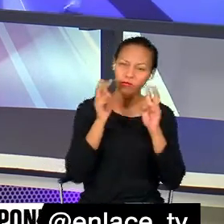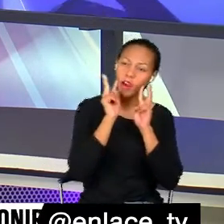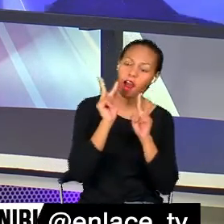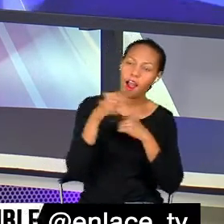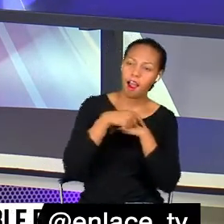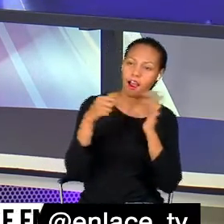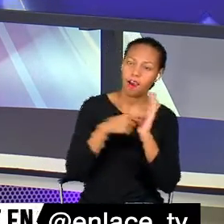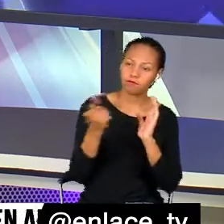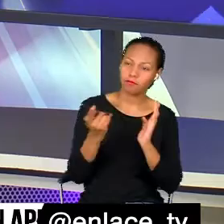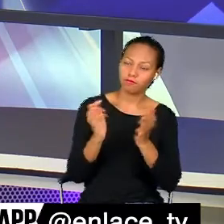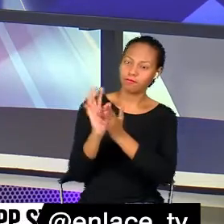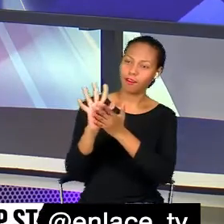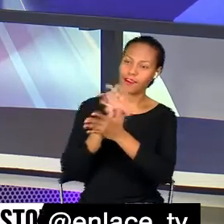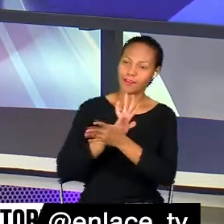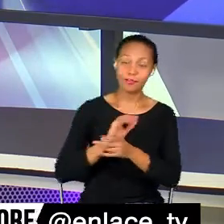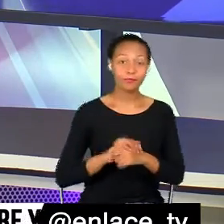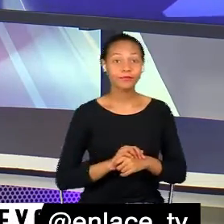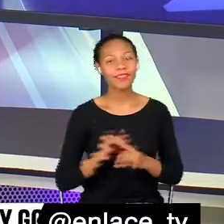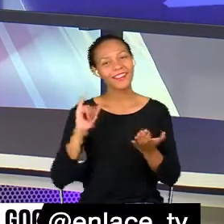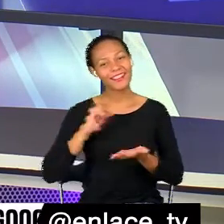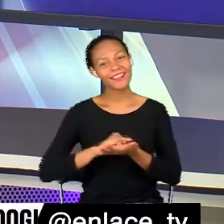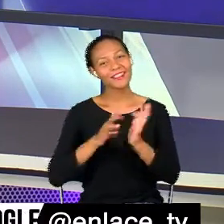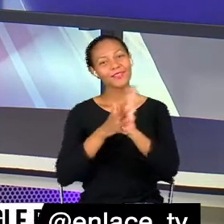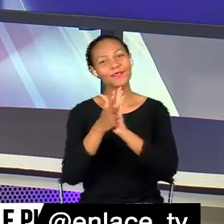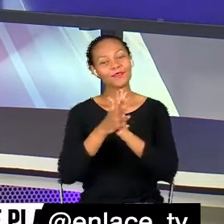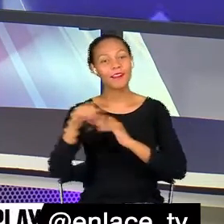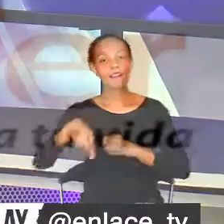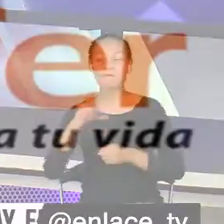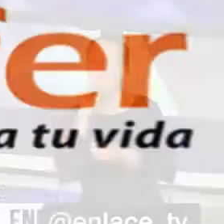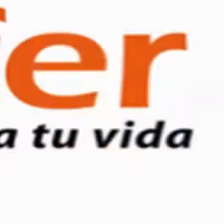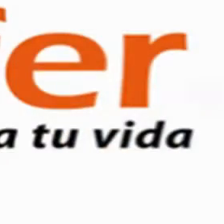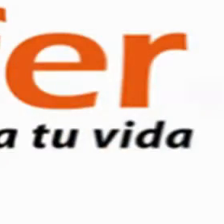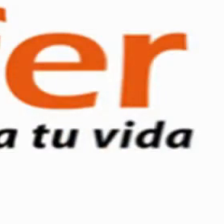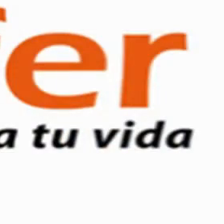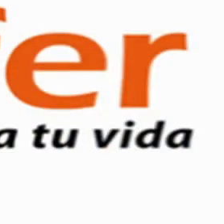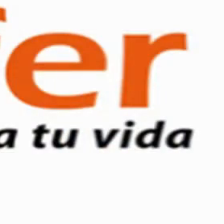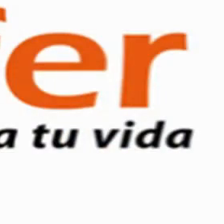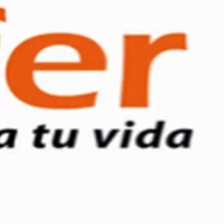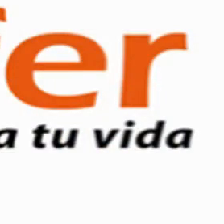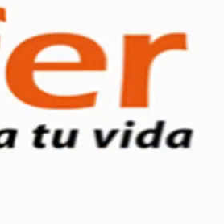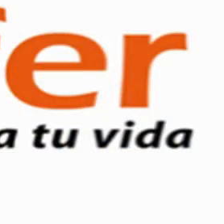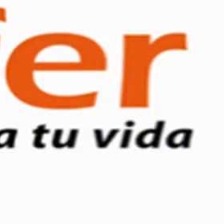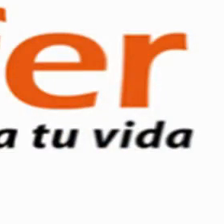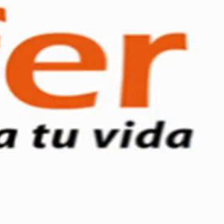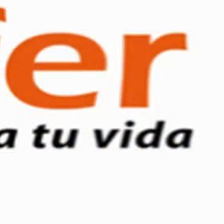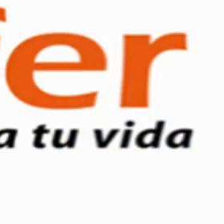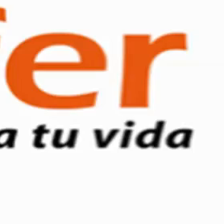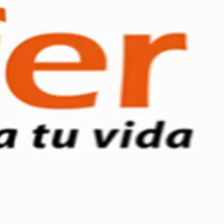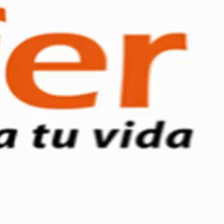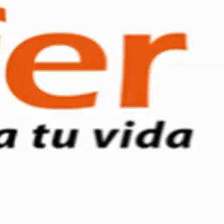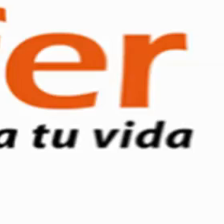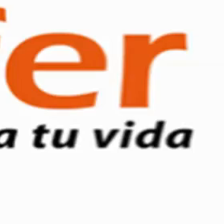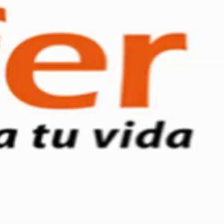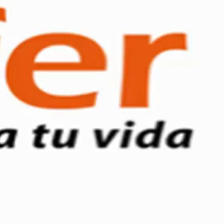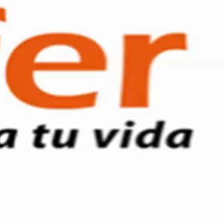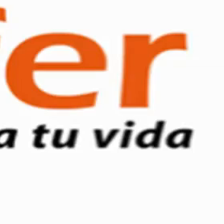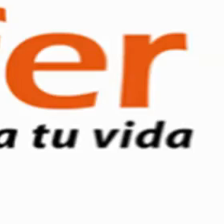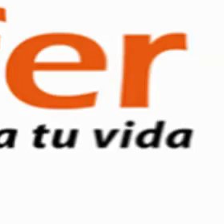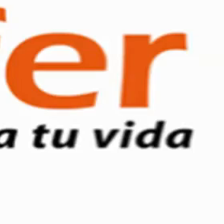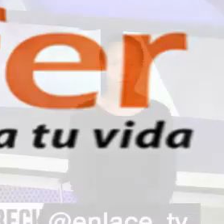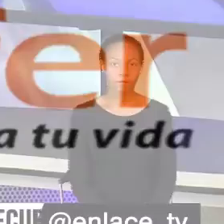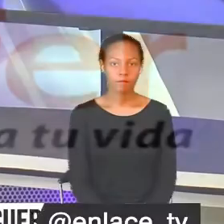sus detalles. Esta ha sido la información más importante de nuestra ciudad y región. Antes de despedirnos, recuerden, materiales eléctricos, Electrofer, ilumina tu